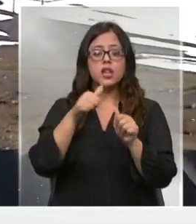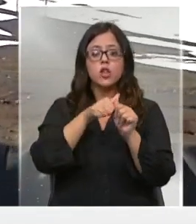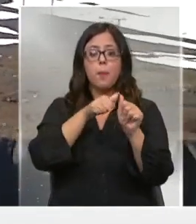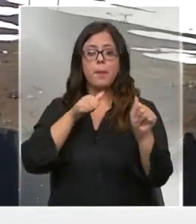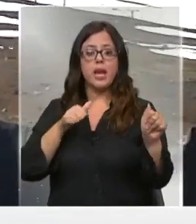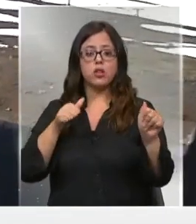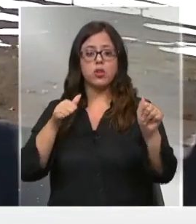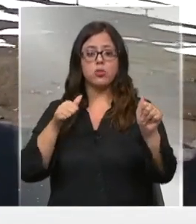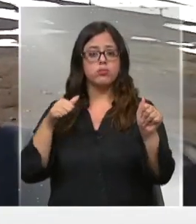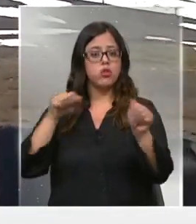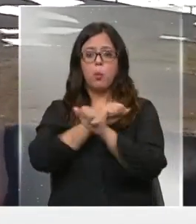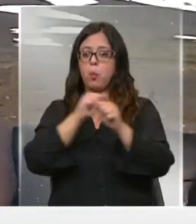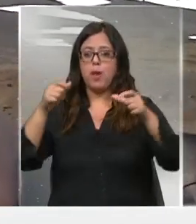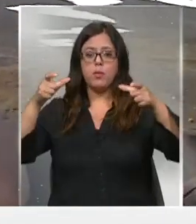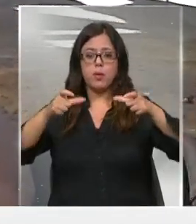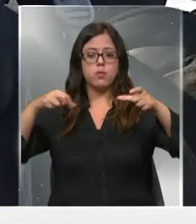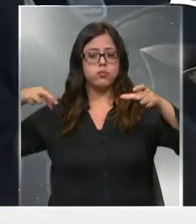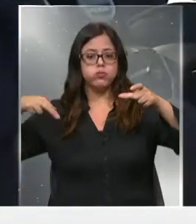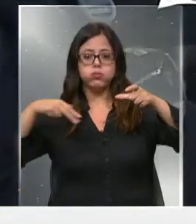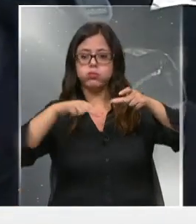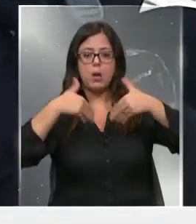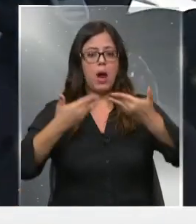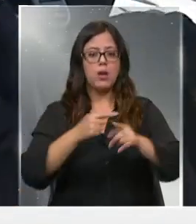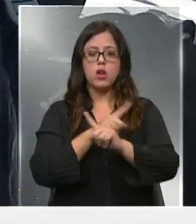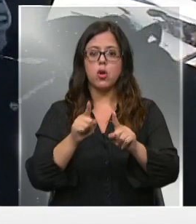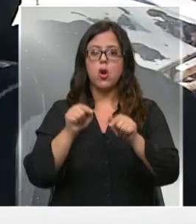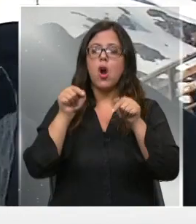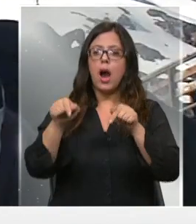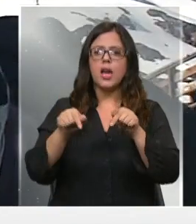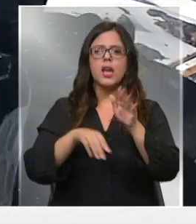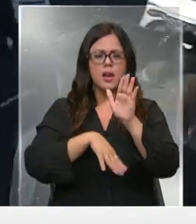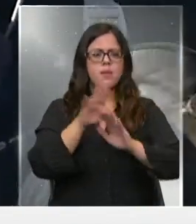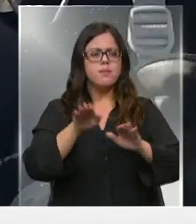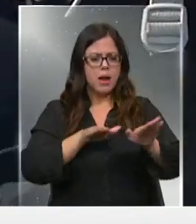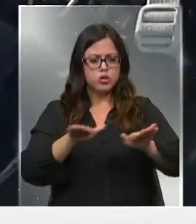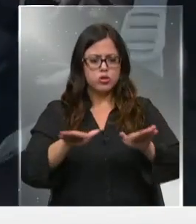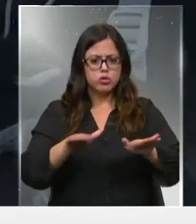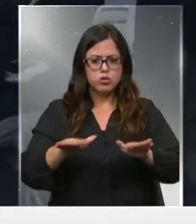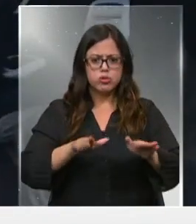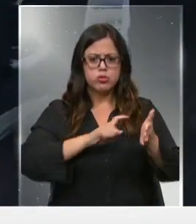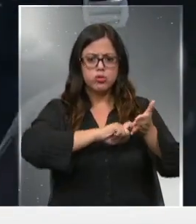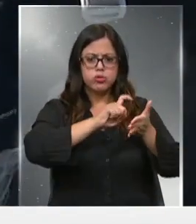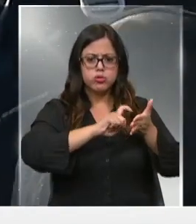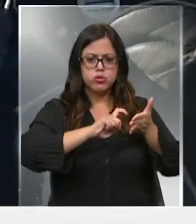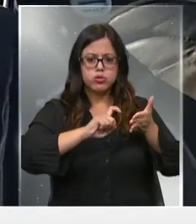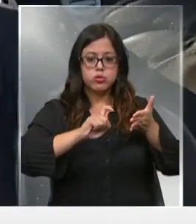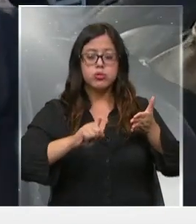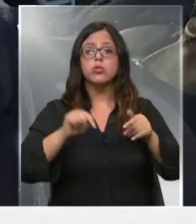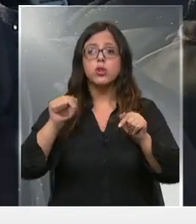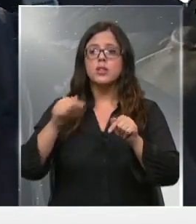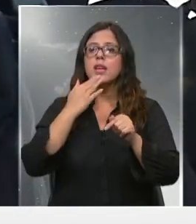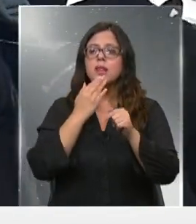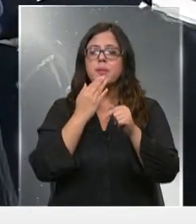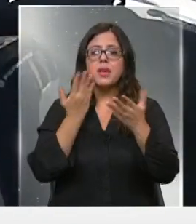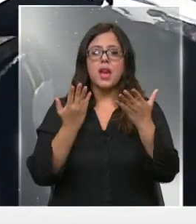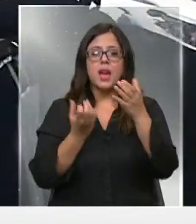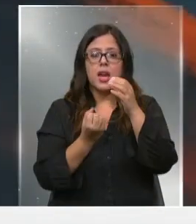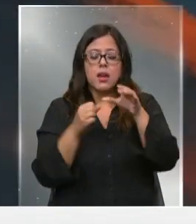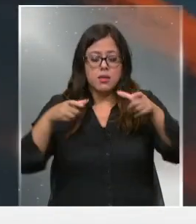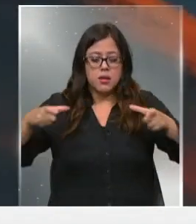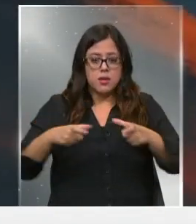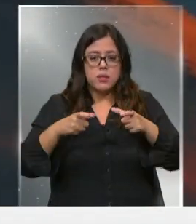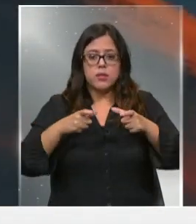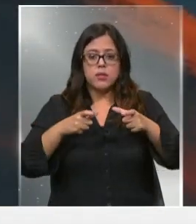entonces no se puede subir al cráter en este tiempo. Han registrado más sismos en las estaciones y hay incandescencia y lava, el lago de lava hasta